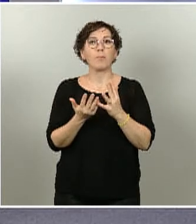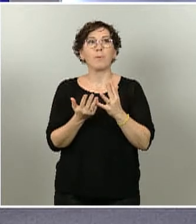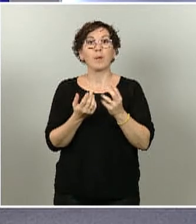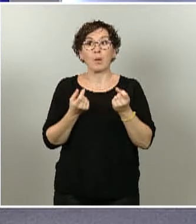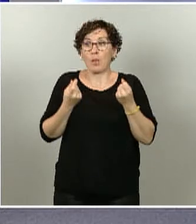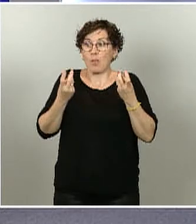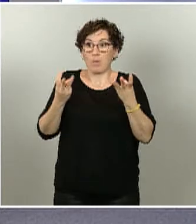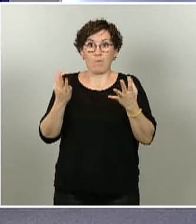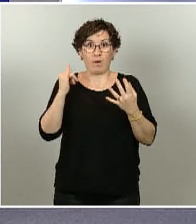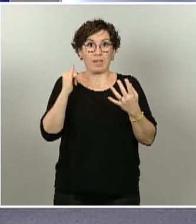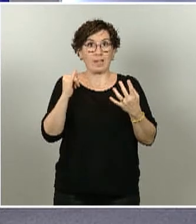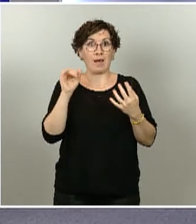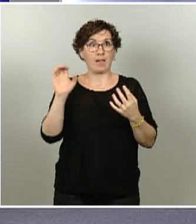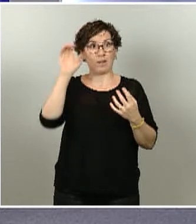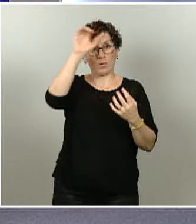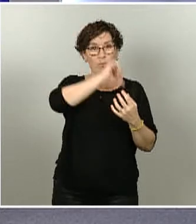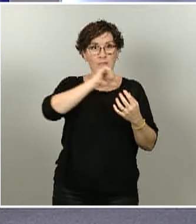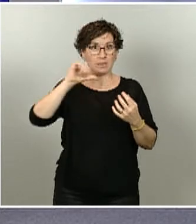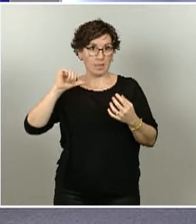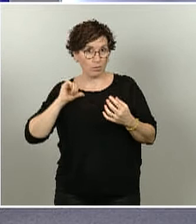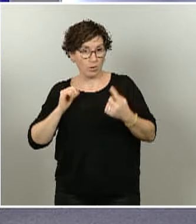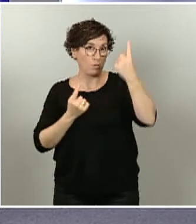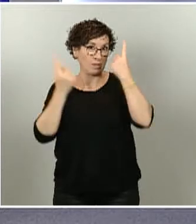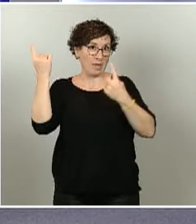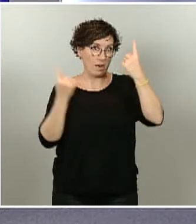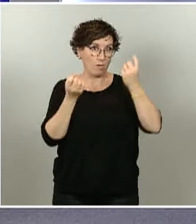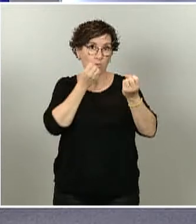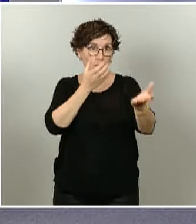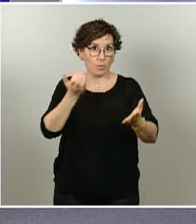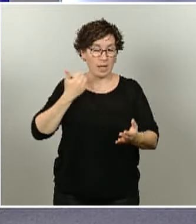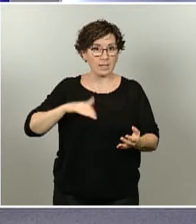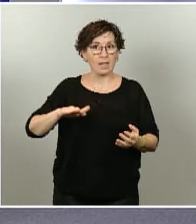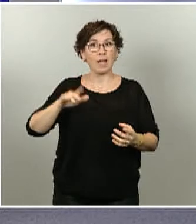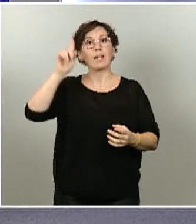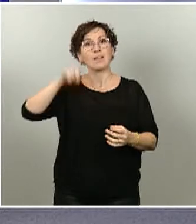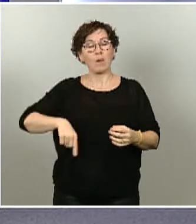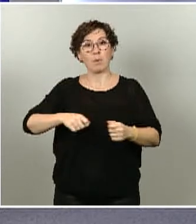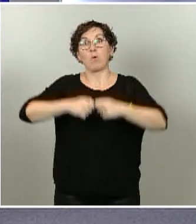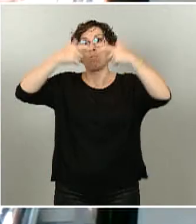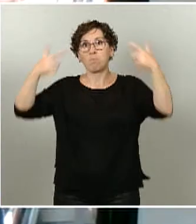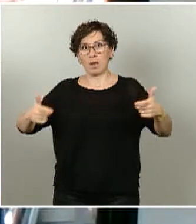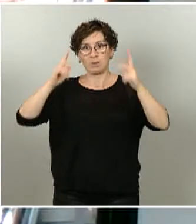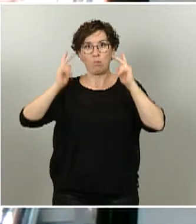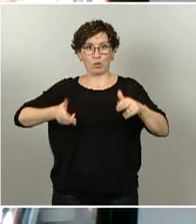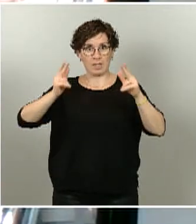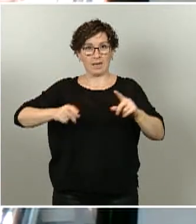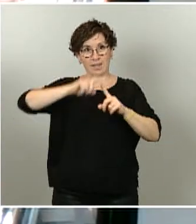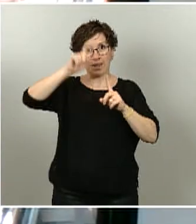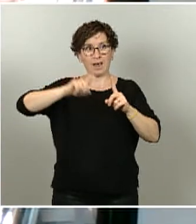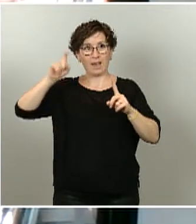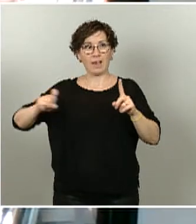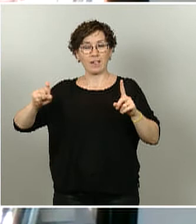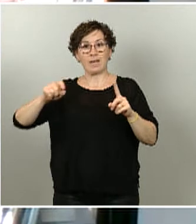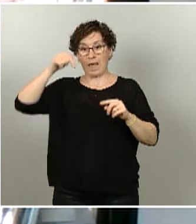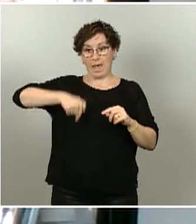comunidades autónomas como por la estadística de exceso de mortalidad esperada, pues la escala de afectación es aquí, si no mayor, una de las más